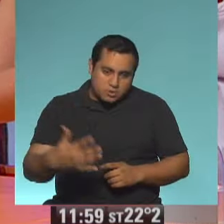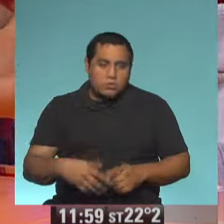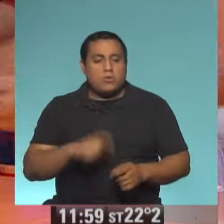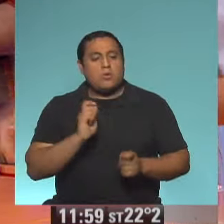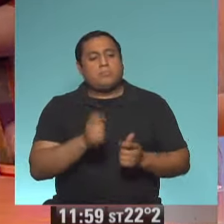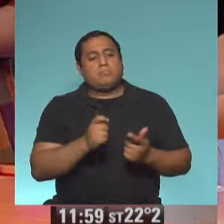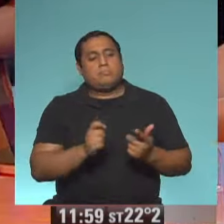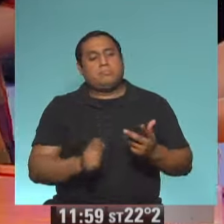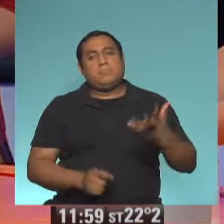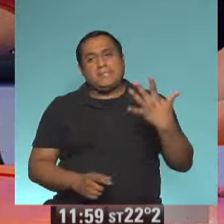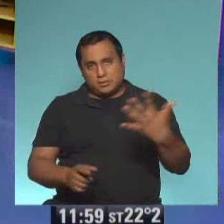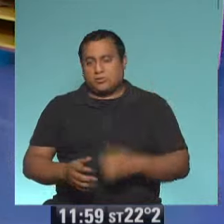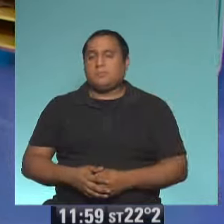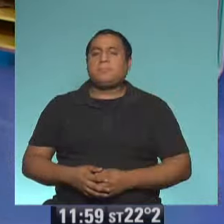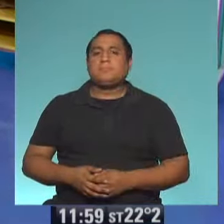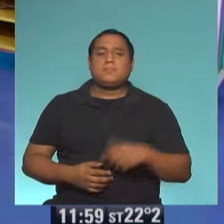1, 2, 3, 4, 5.